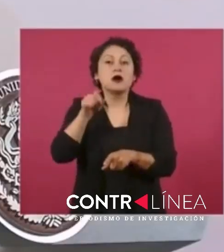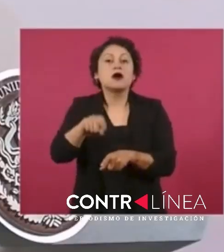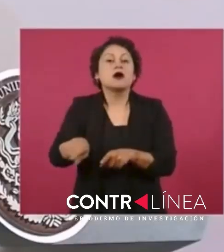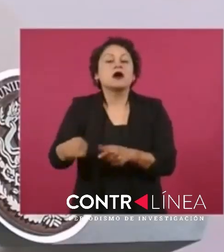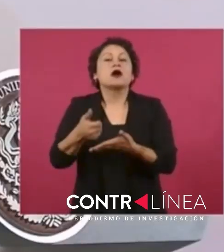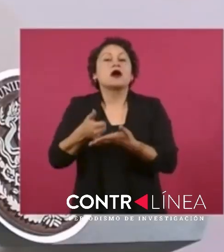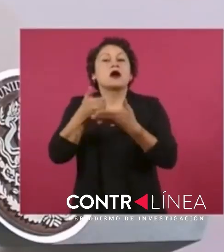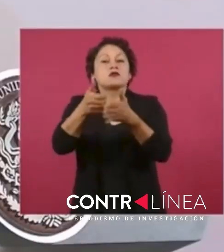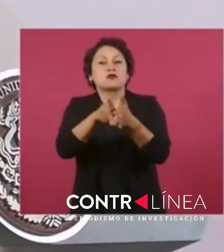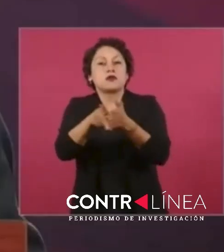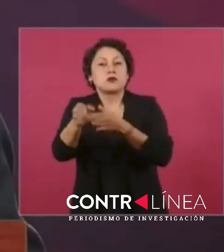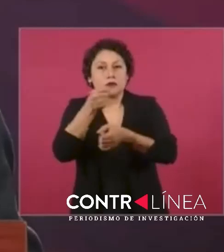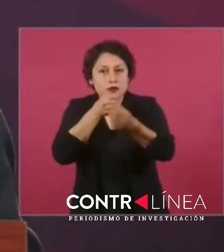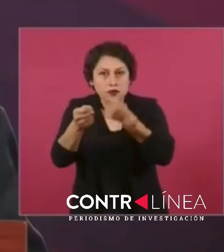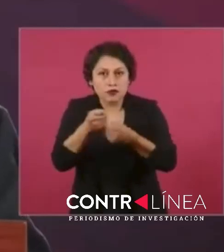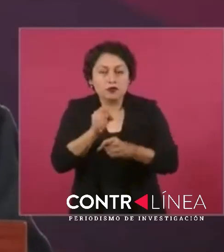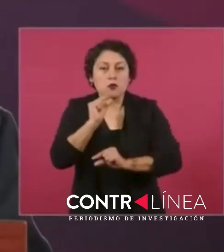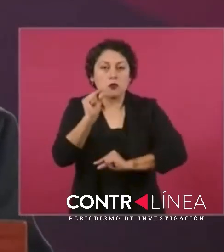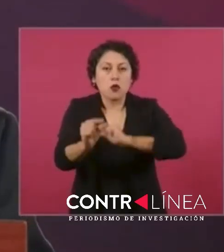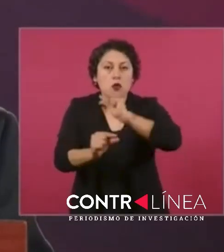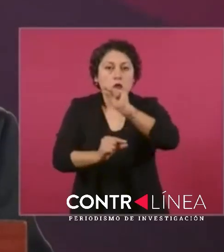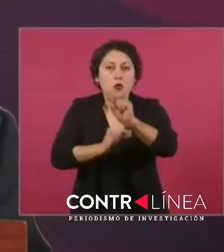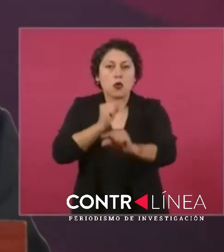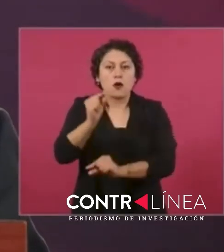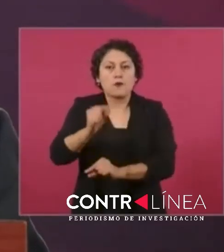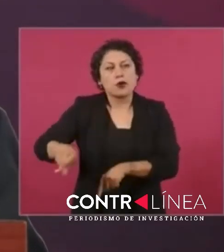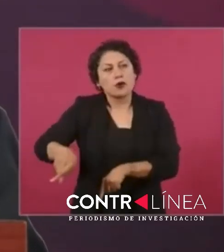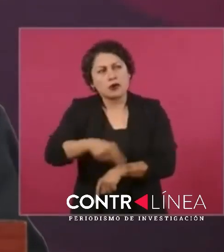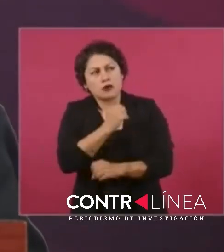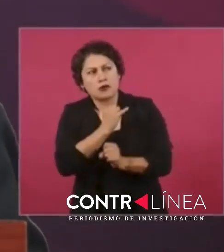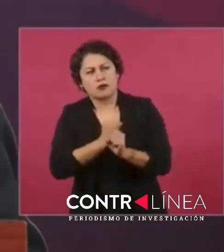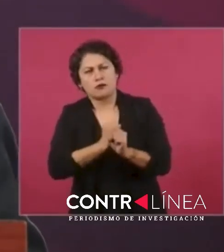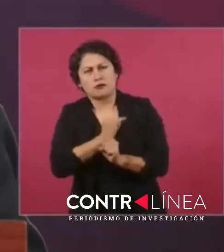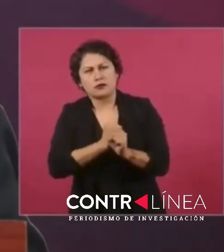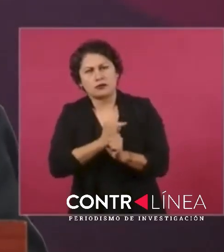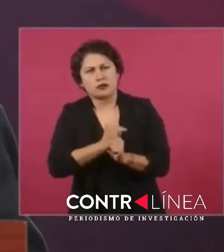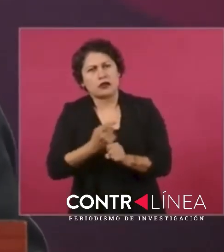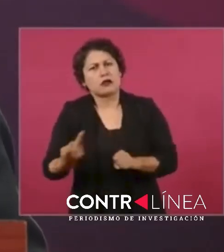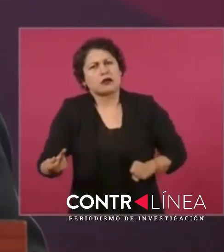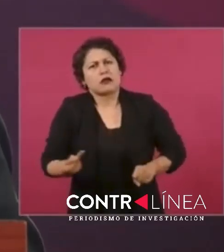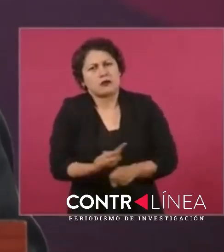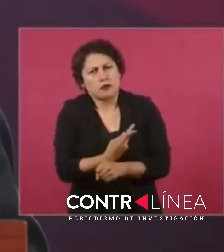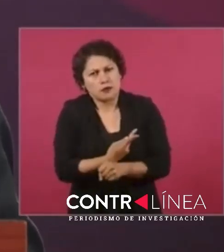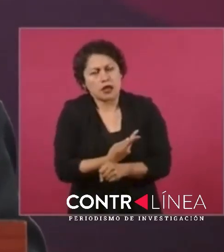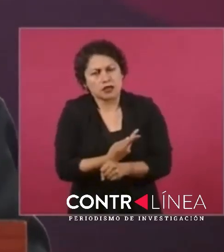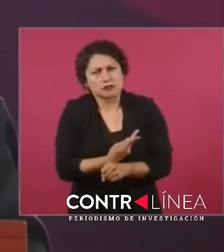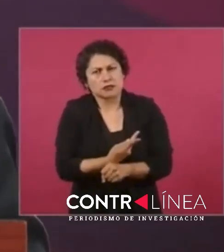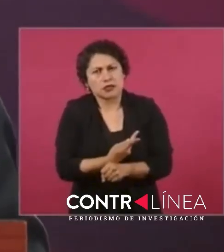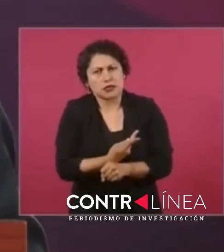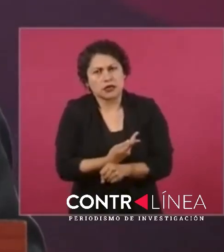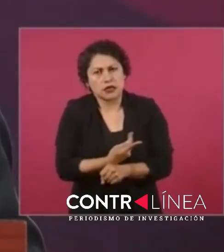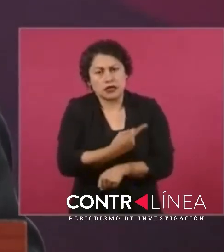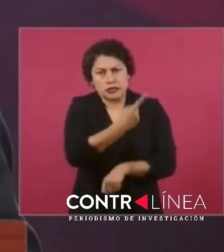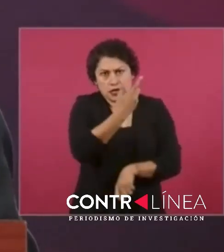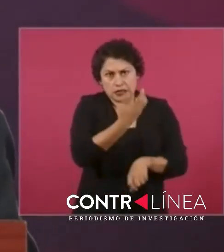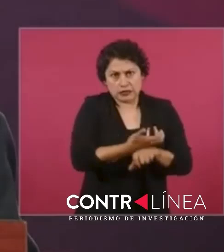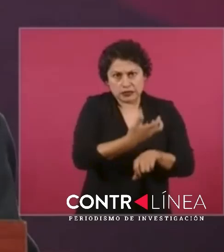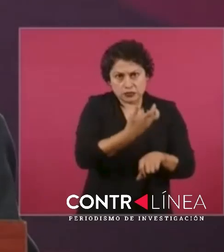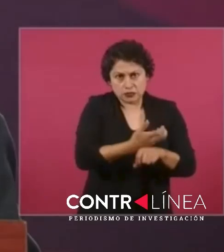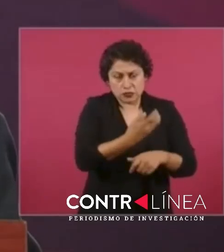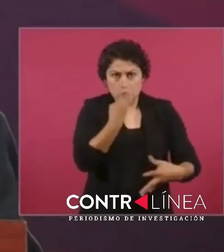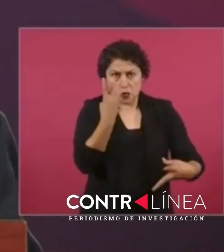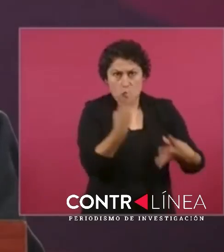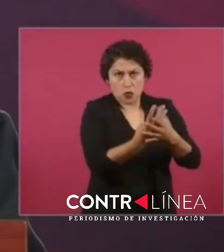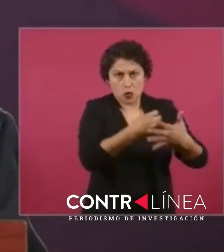labor periodística, de ir a investigar si la denuncia de esos periodistas mexicanos encarcelados en Estados Unidos era